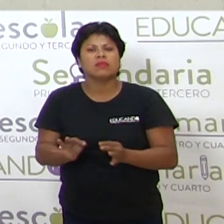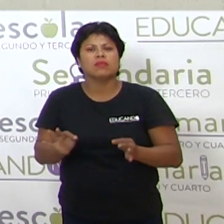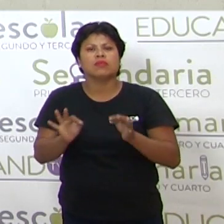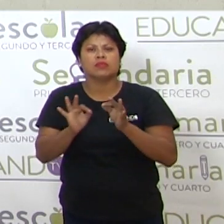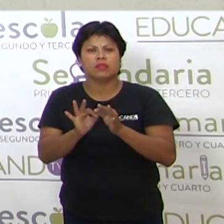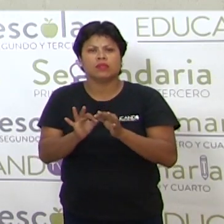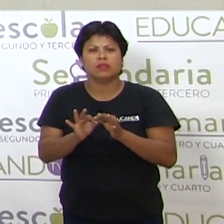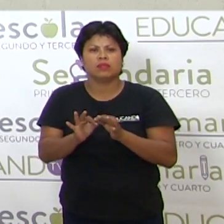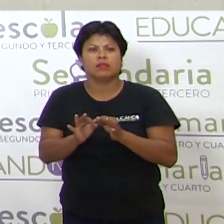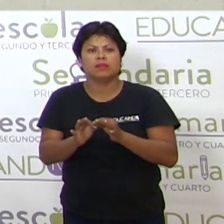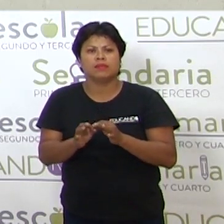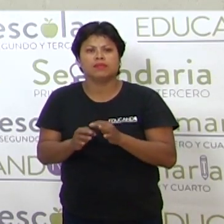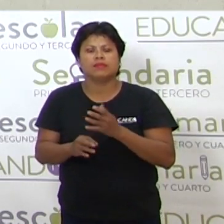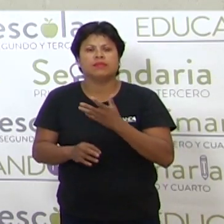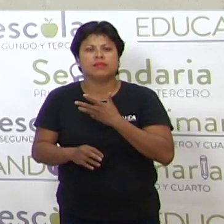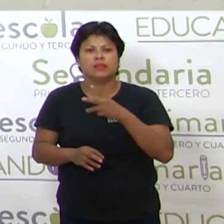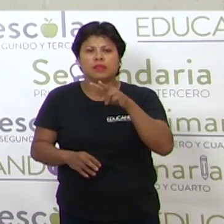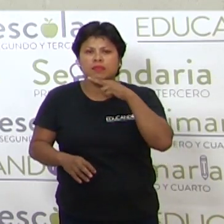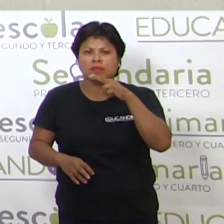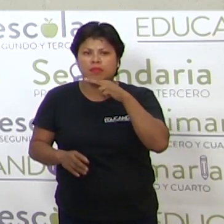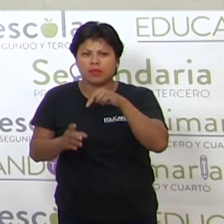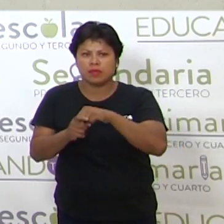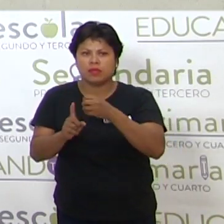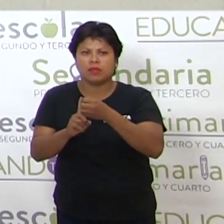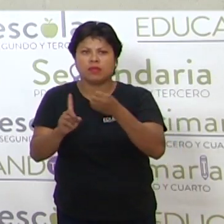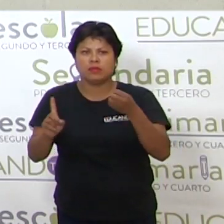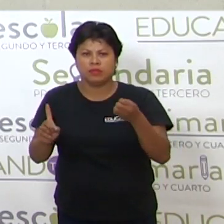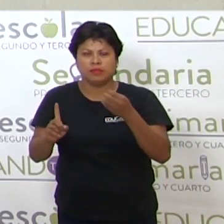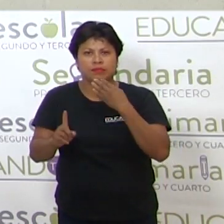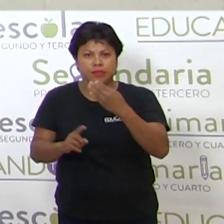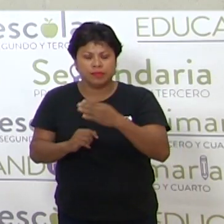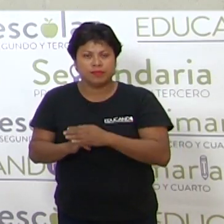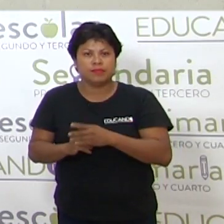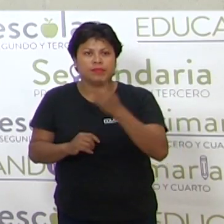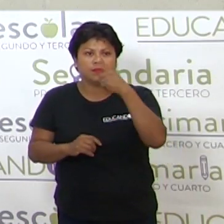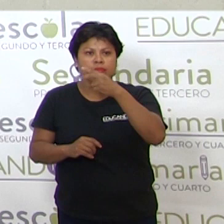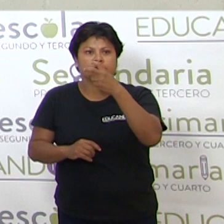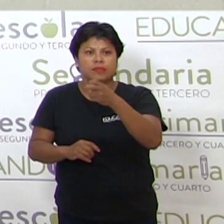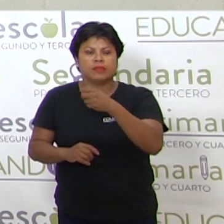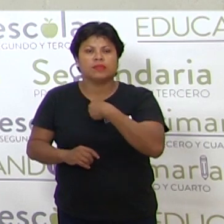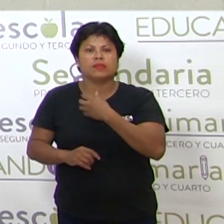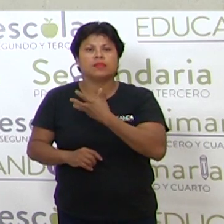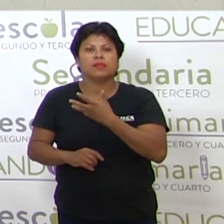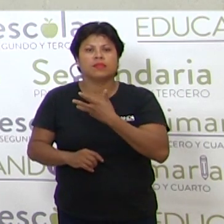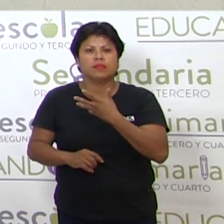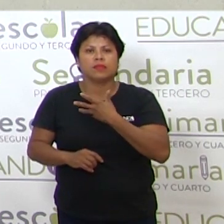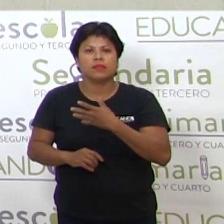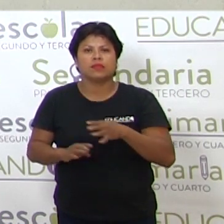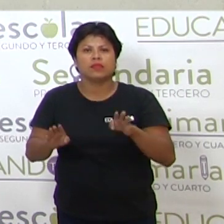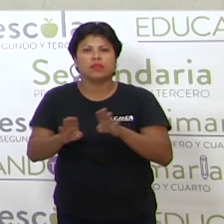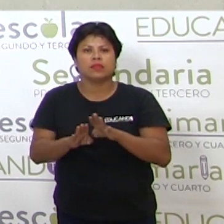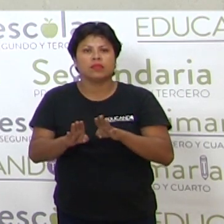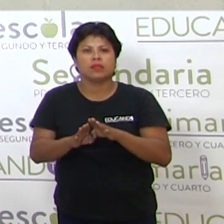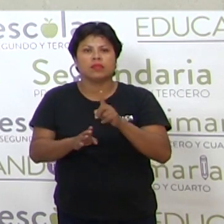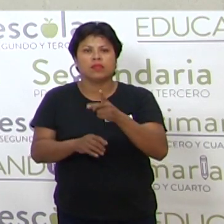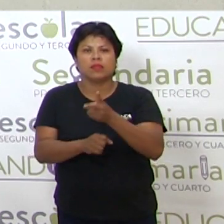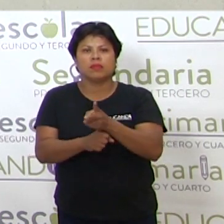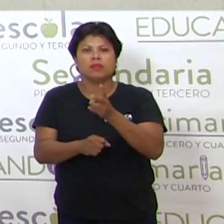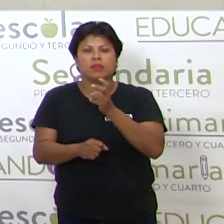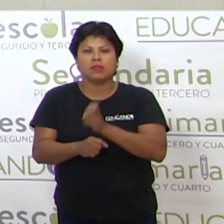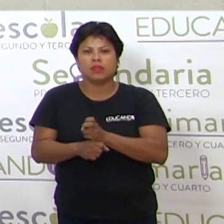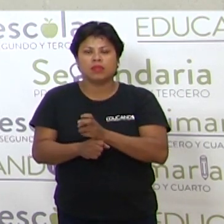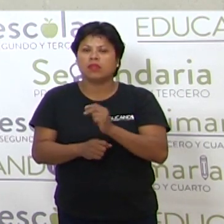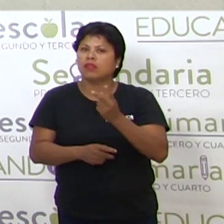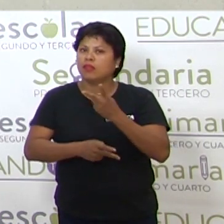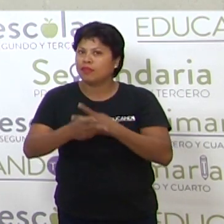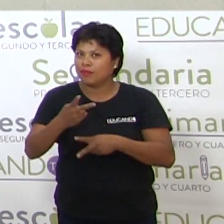un verbo en una oración bien para esto tengo como un invitado que no